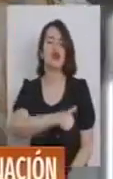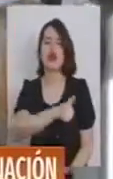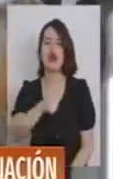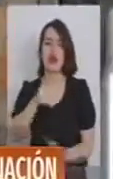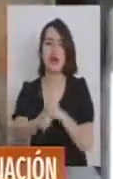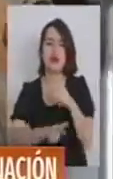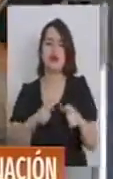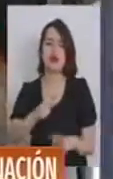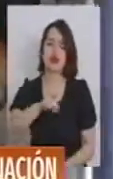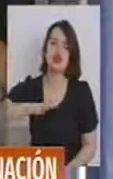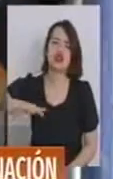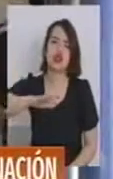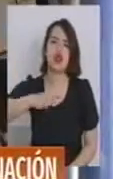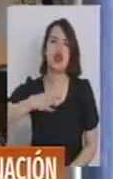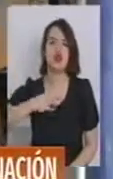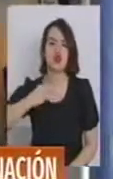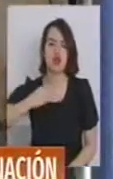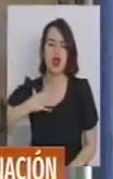los ciudadanos.